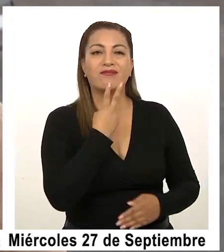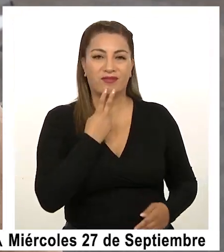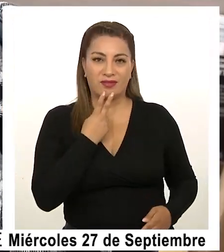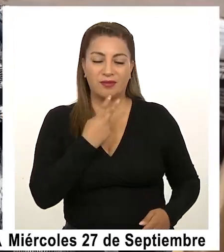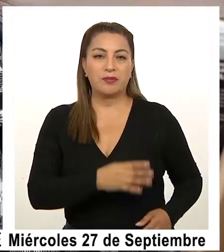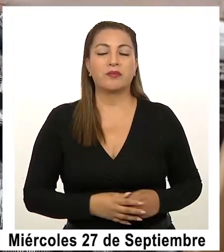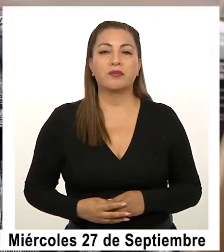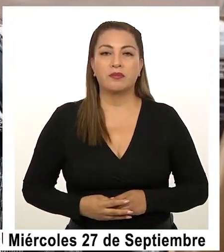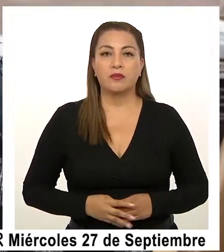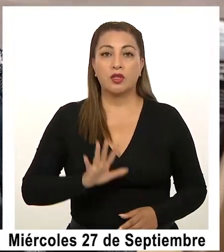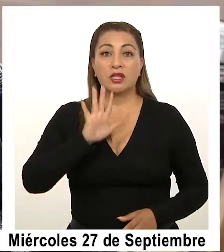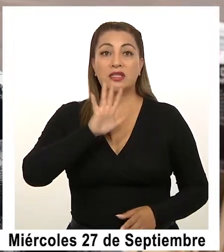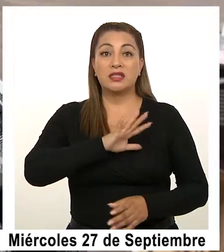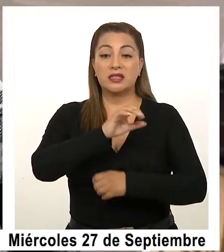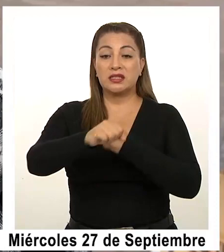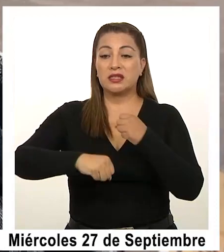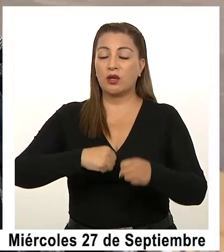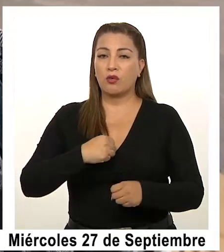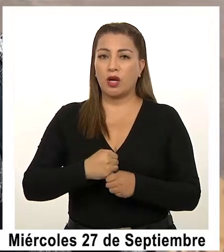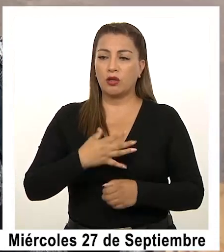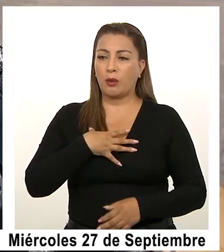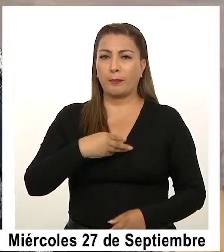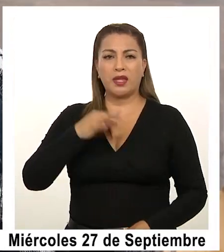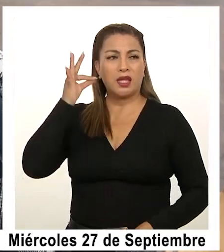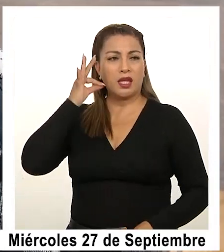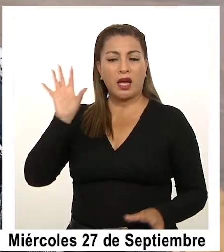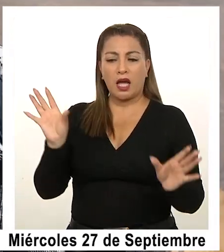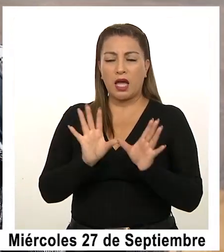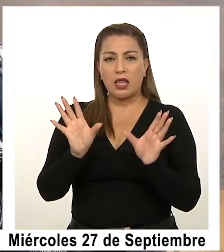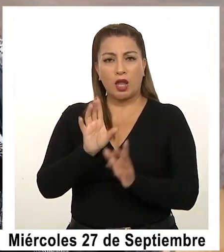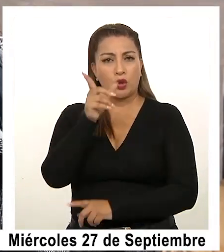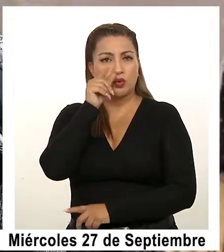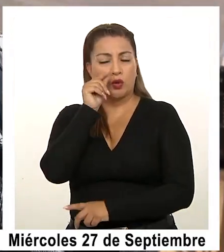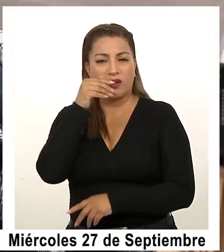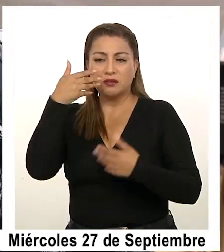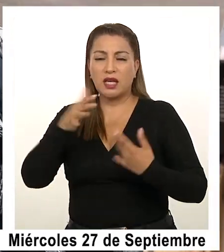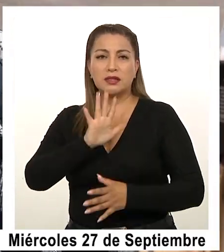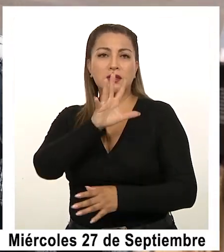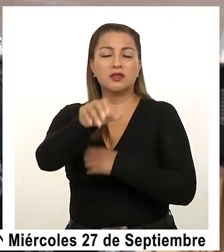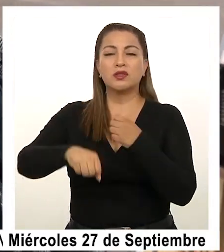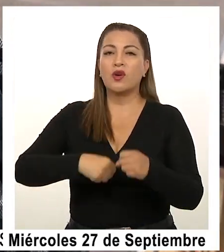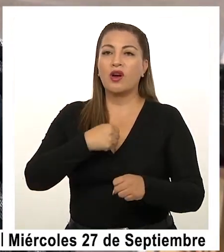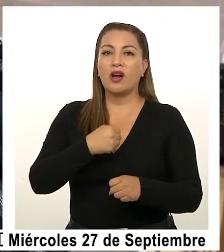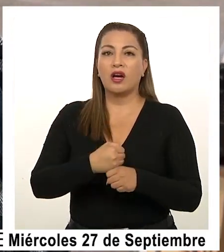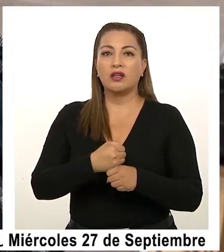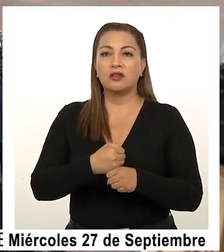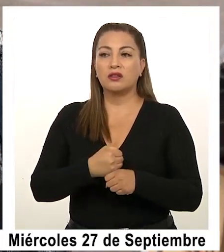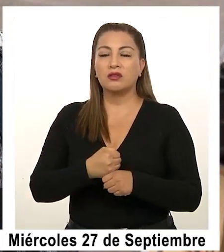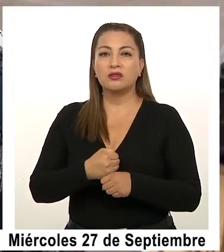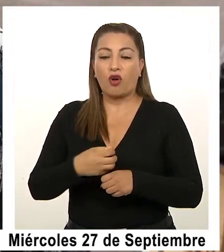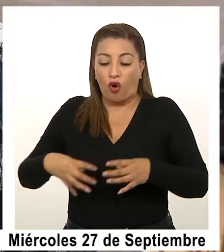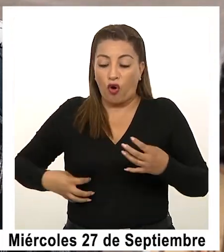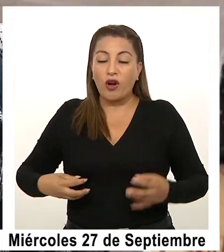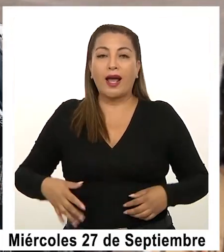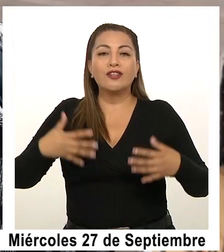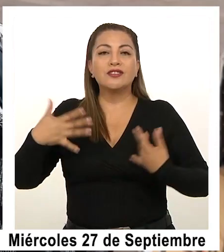otra persona. Llevo 5 años, mi hija cumple ahora el 10 de octubre, 5 años desde que donamos sus